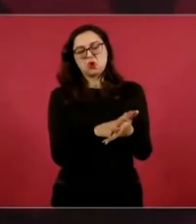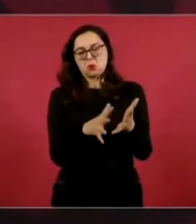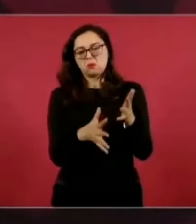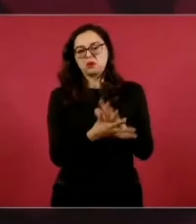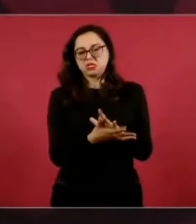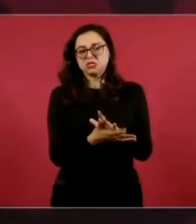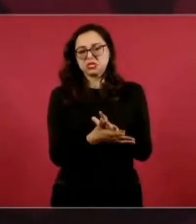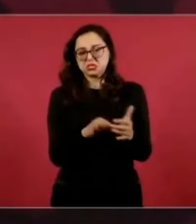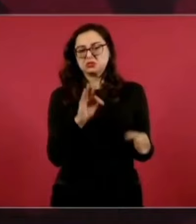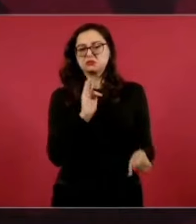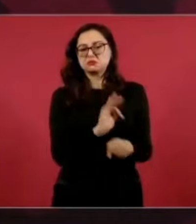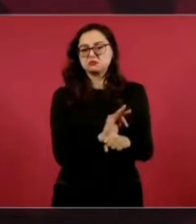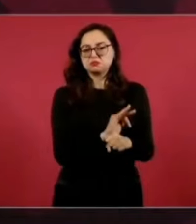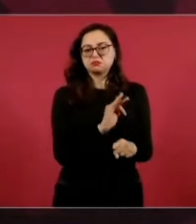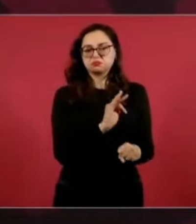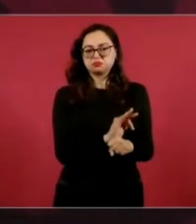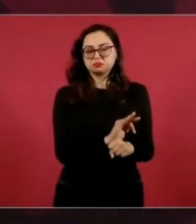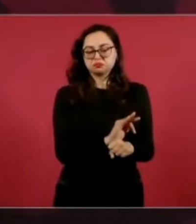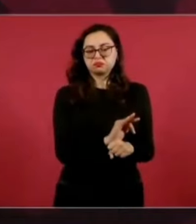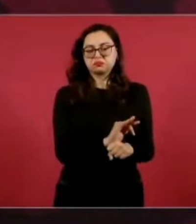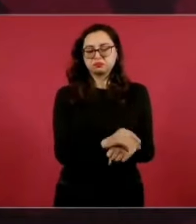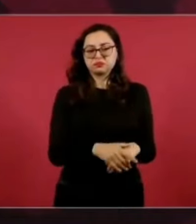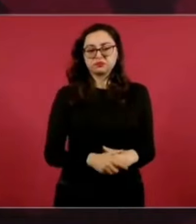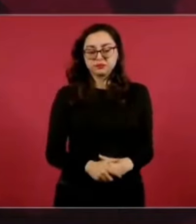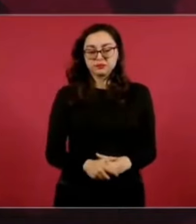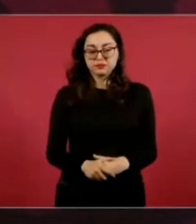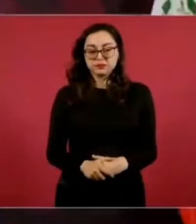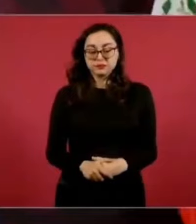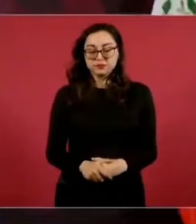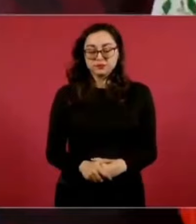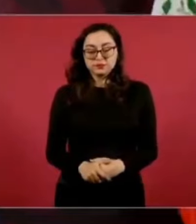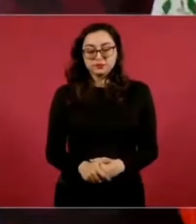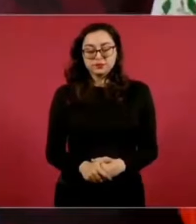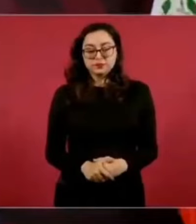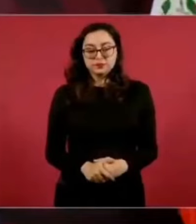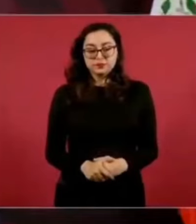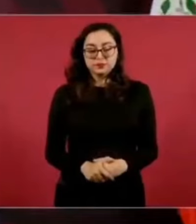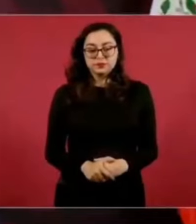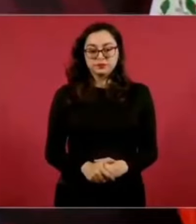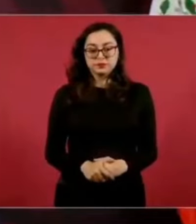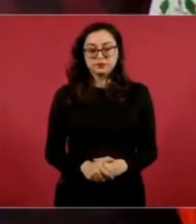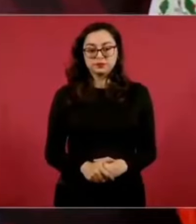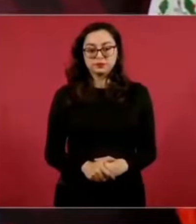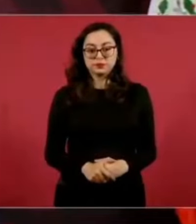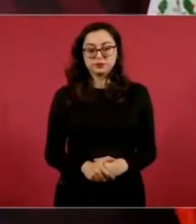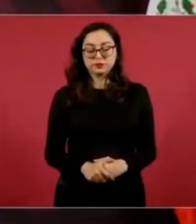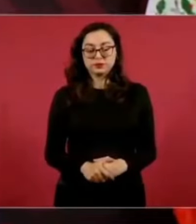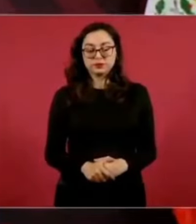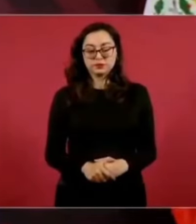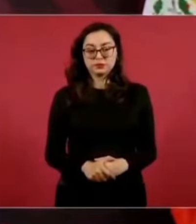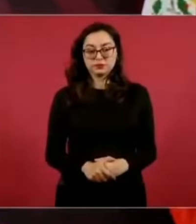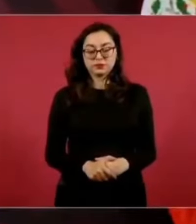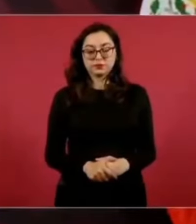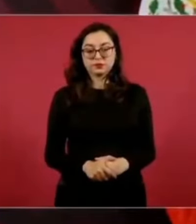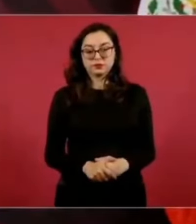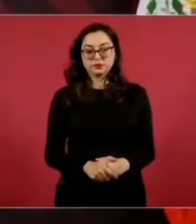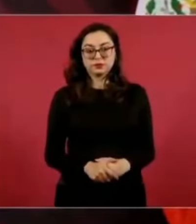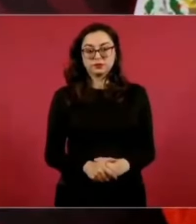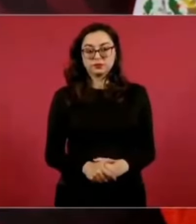bandas y aquí estamos hablando y la verdad no estamos